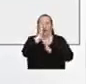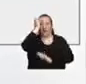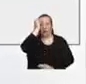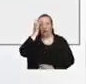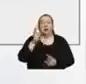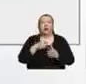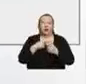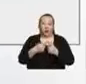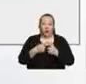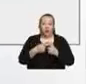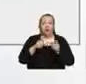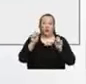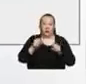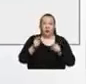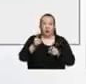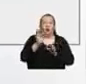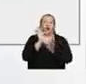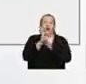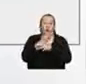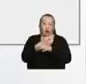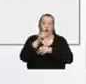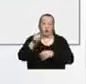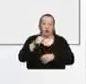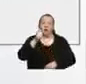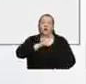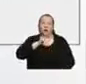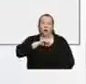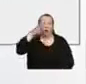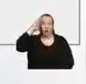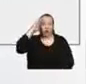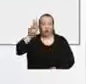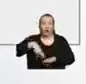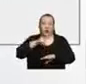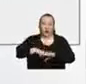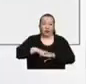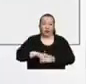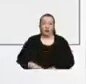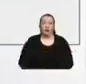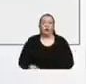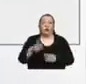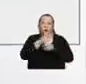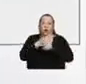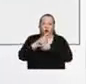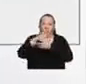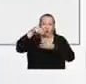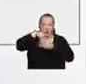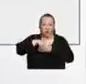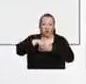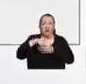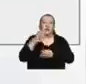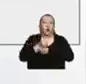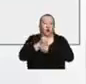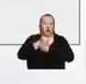no no pero son funciones privativa de la policía nacional la protección interna no podemos inscribirnos en la zona interna no privativas del